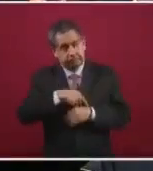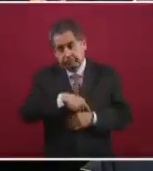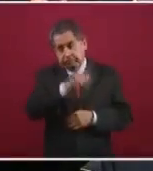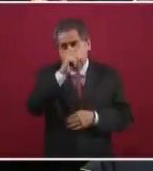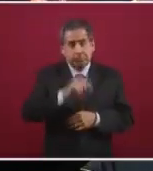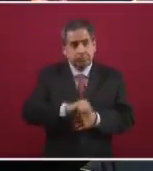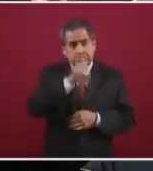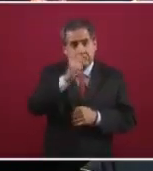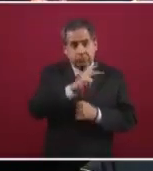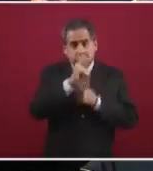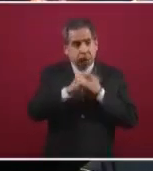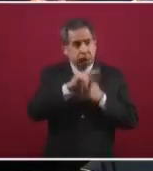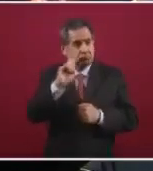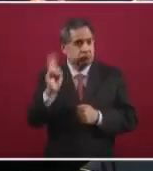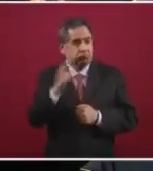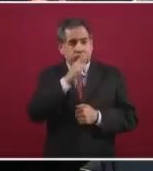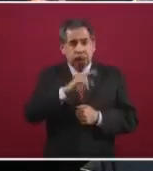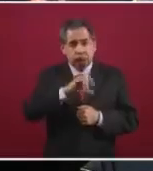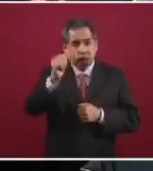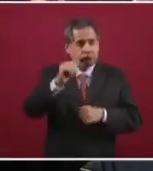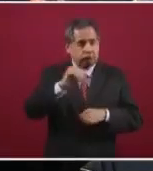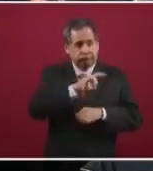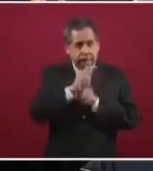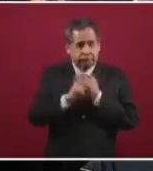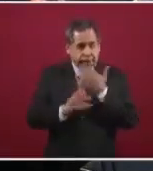a las universidades del extranjero,